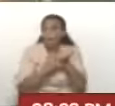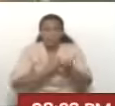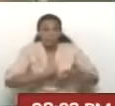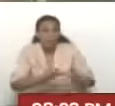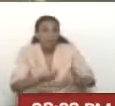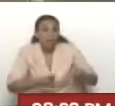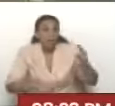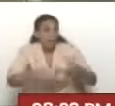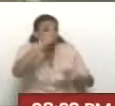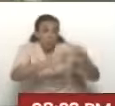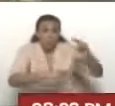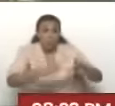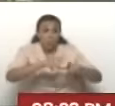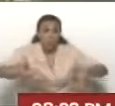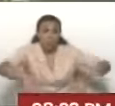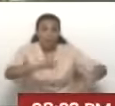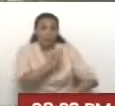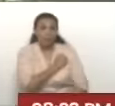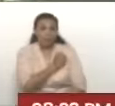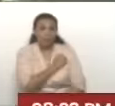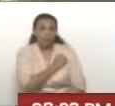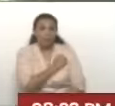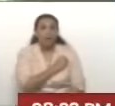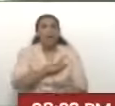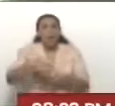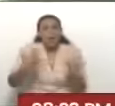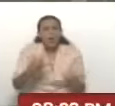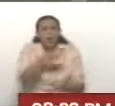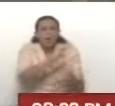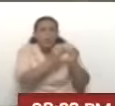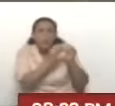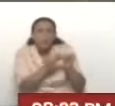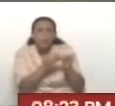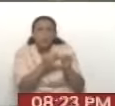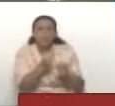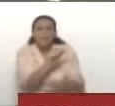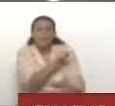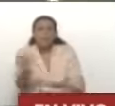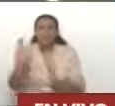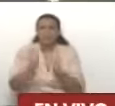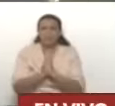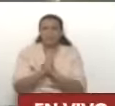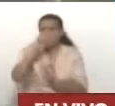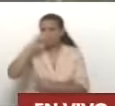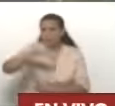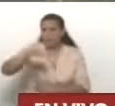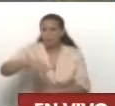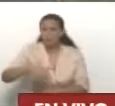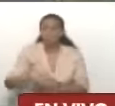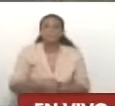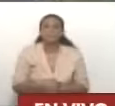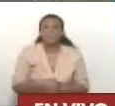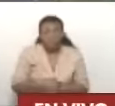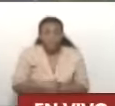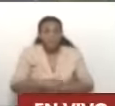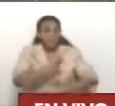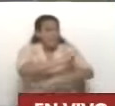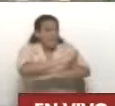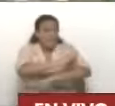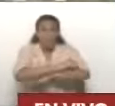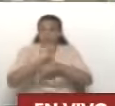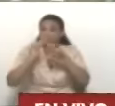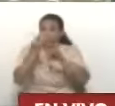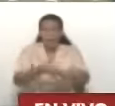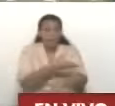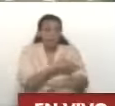aportaron para la construcción de este templo. ¿Cómo te preparas para la Semana Santa? ¿Cómo está la catedral para la Semana Santa? Bueno, ya estamos haciendo todos